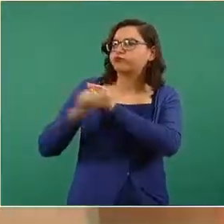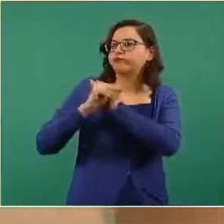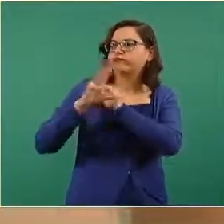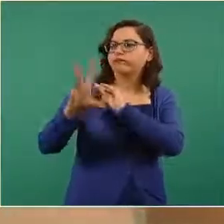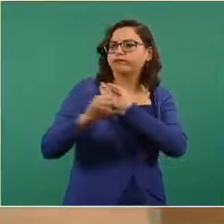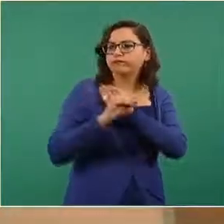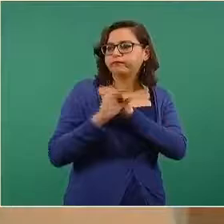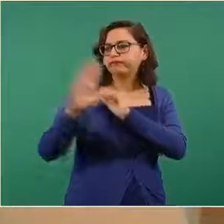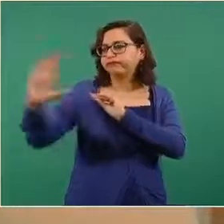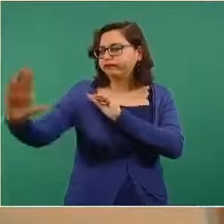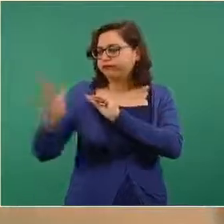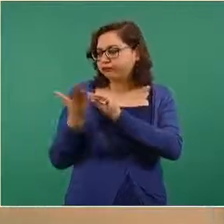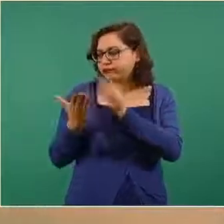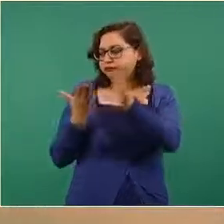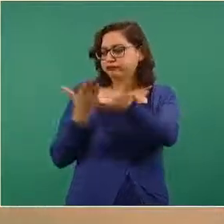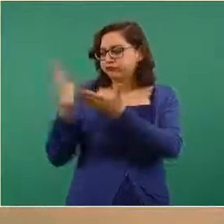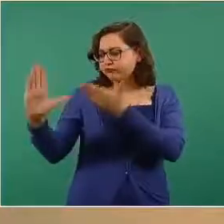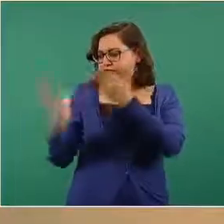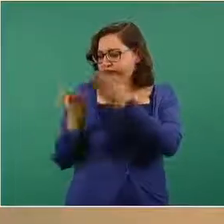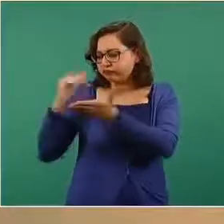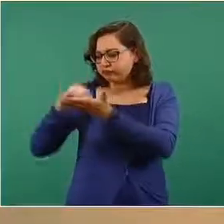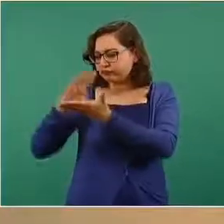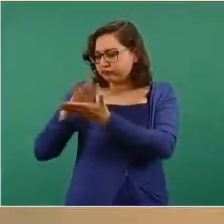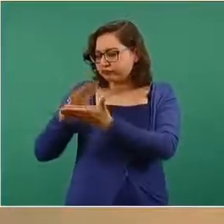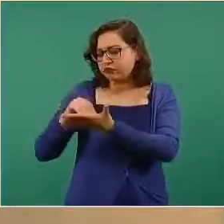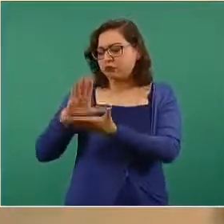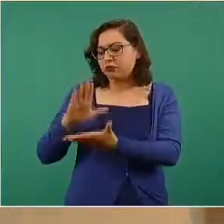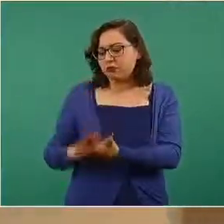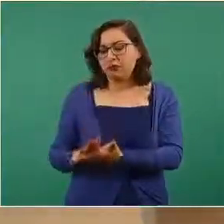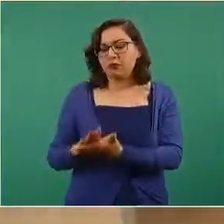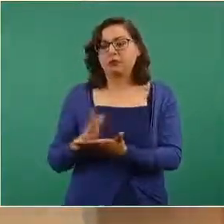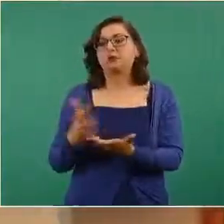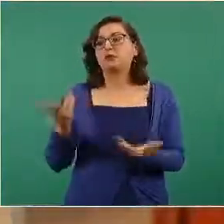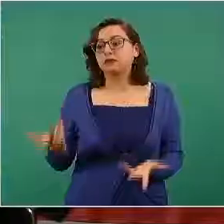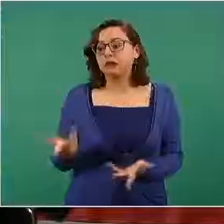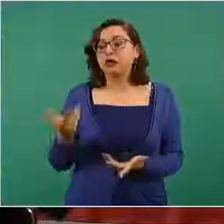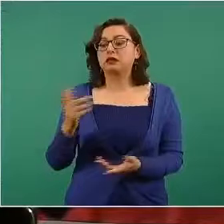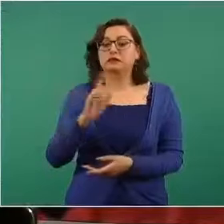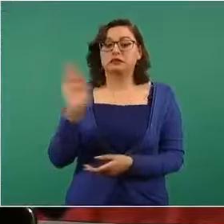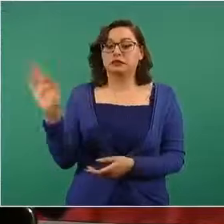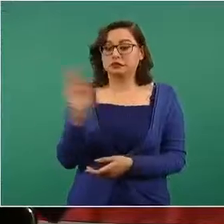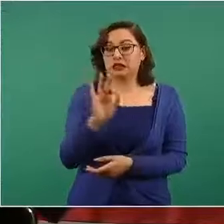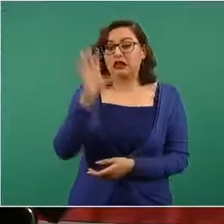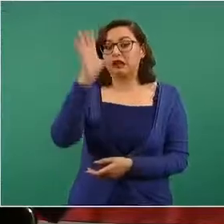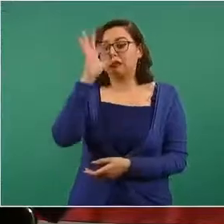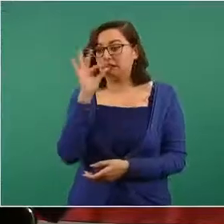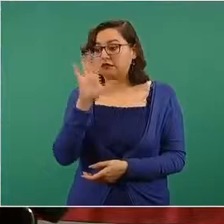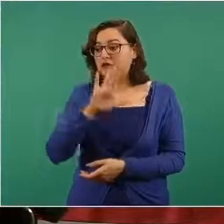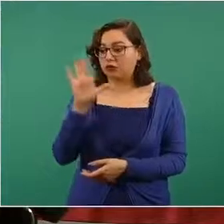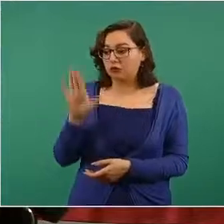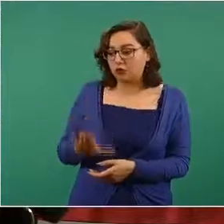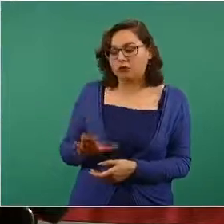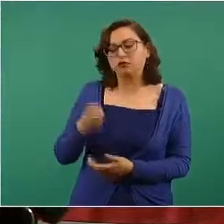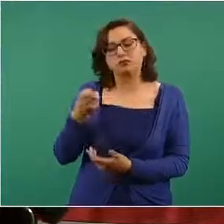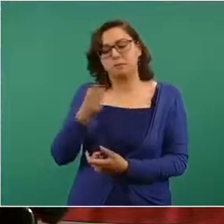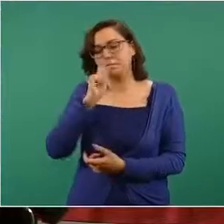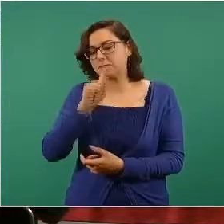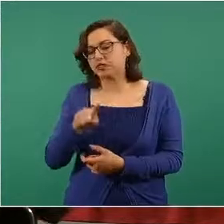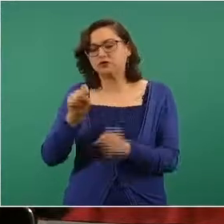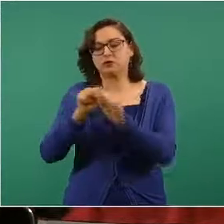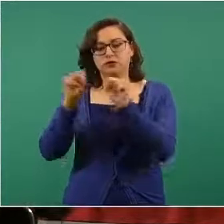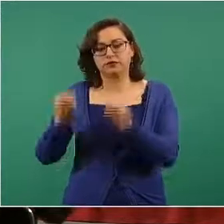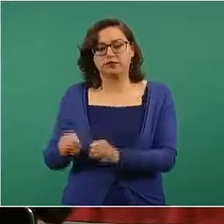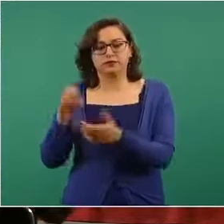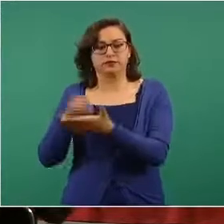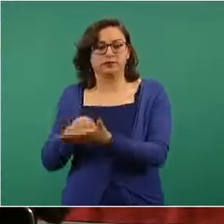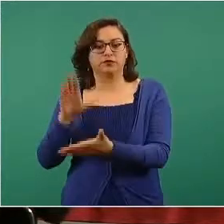hace el estudio epidemiológico, se registra, y en el caso de que fallezca, también se registra el fallecimiento ahí.